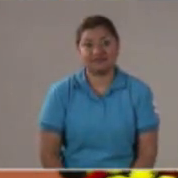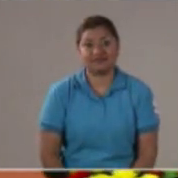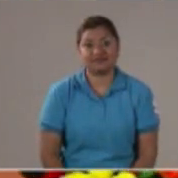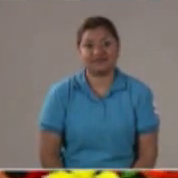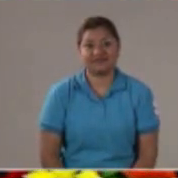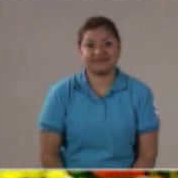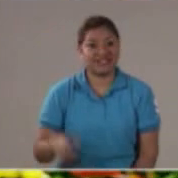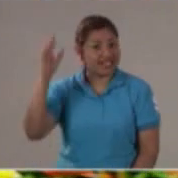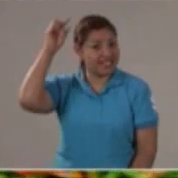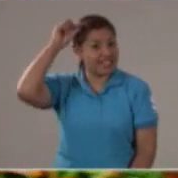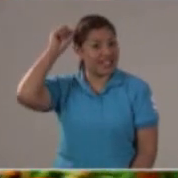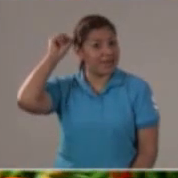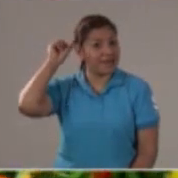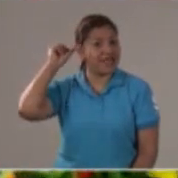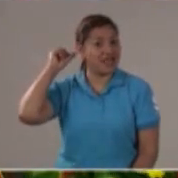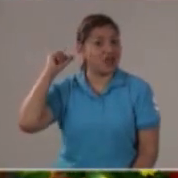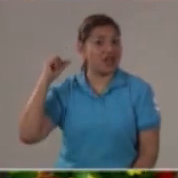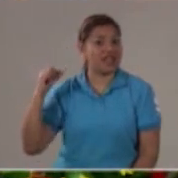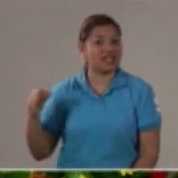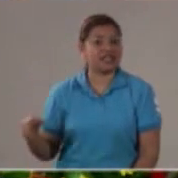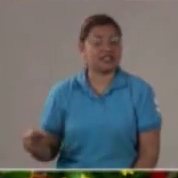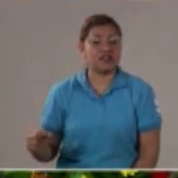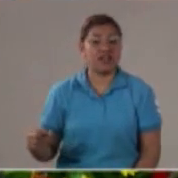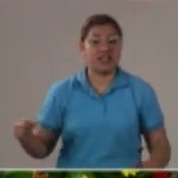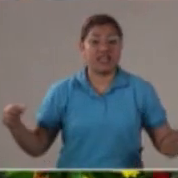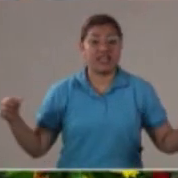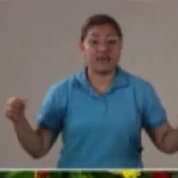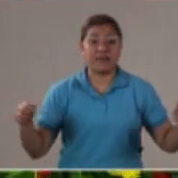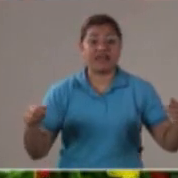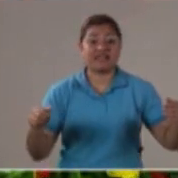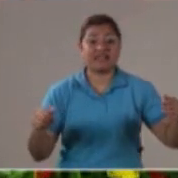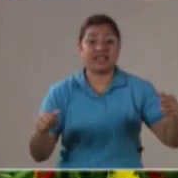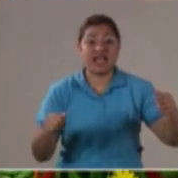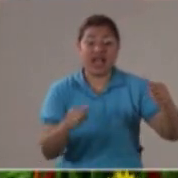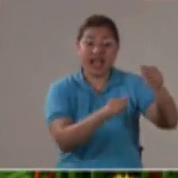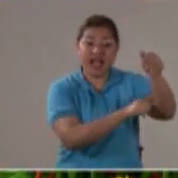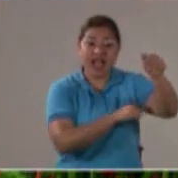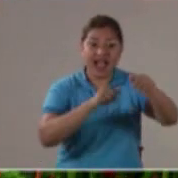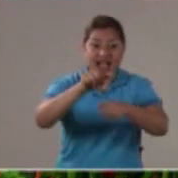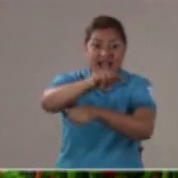Y el pelo le creció tanto que parecía plumas.